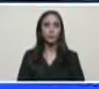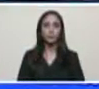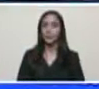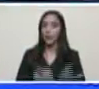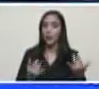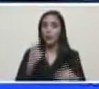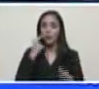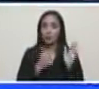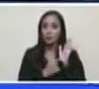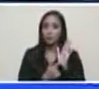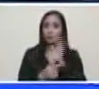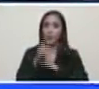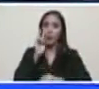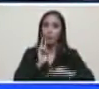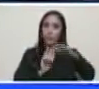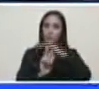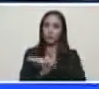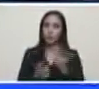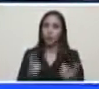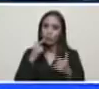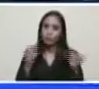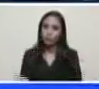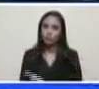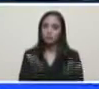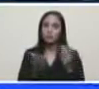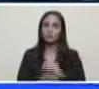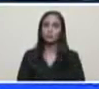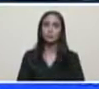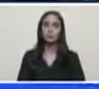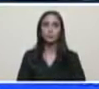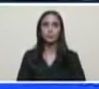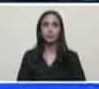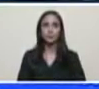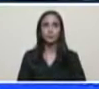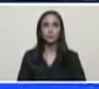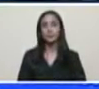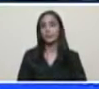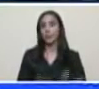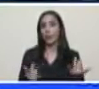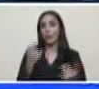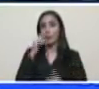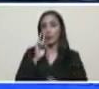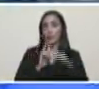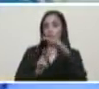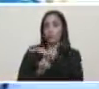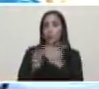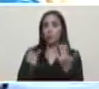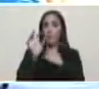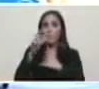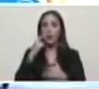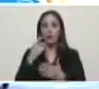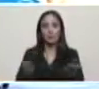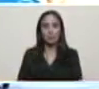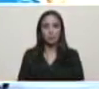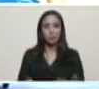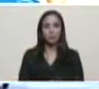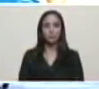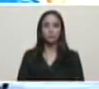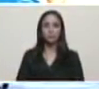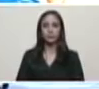nuevo y tenemos que empeñarnos en construirlo el mundo nuevo no nos va a